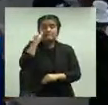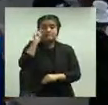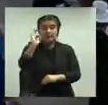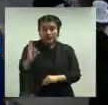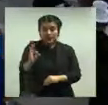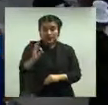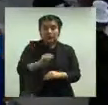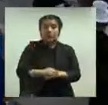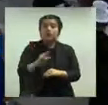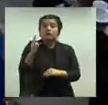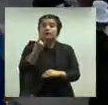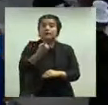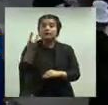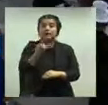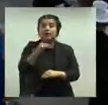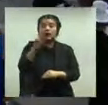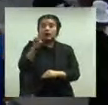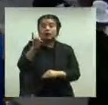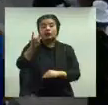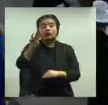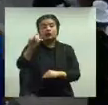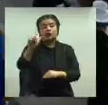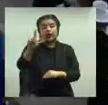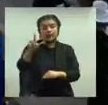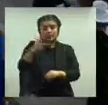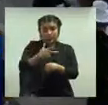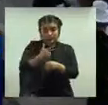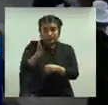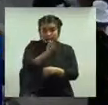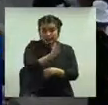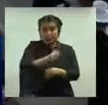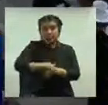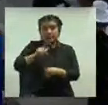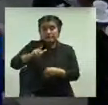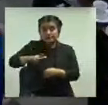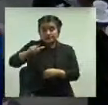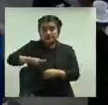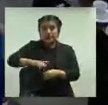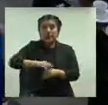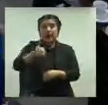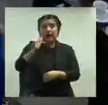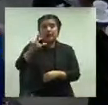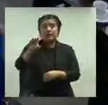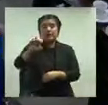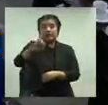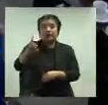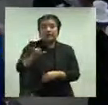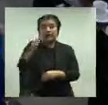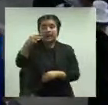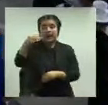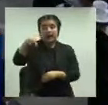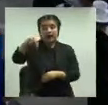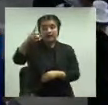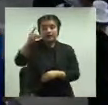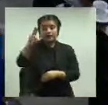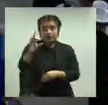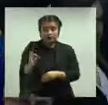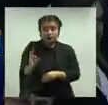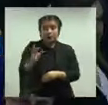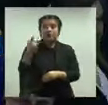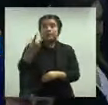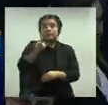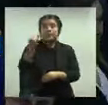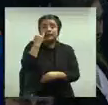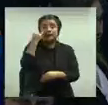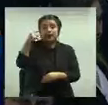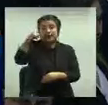García Morales, Universidad Rural de Guatemala, Licenciado Alejandro Arenales Farner, Universidad del